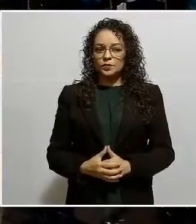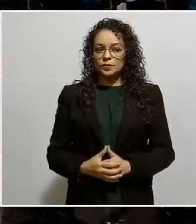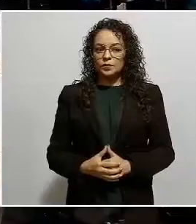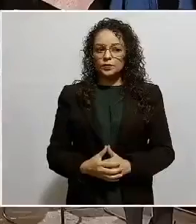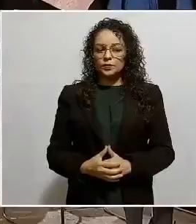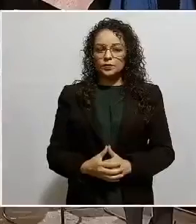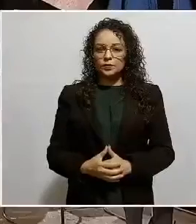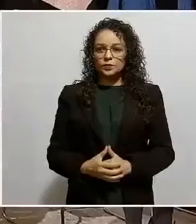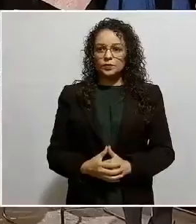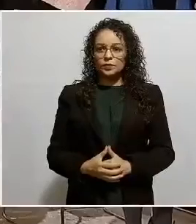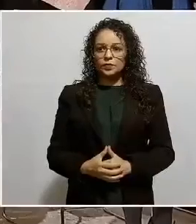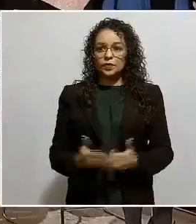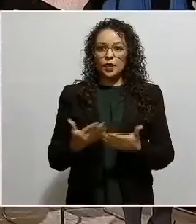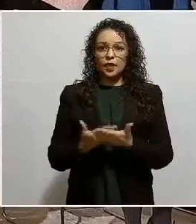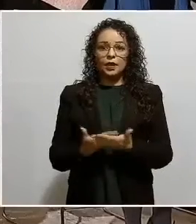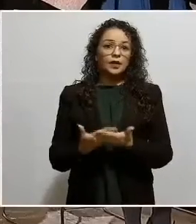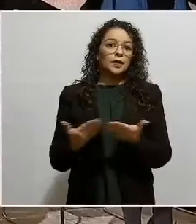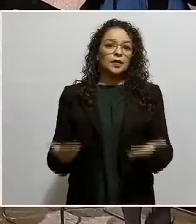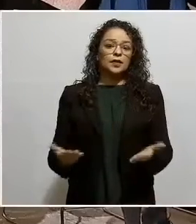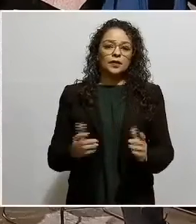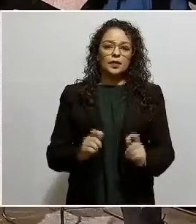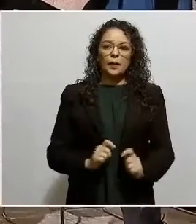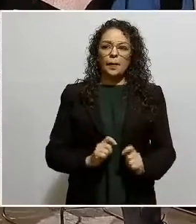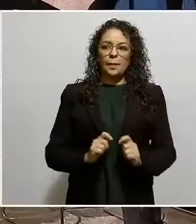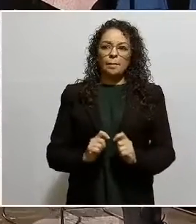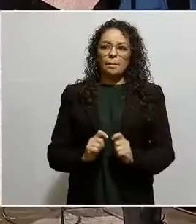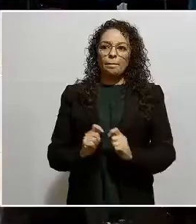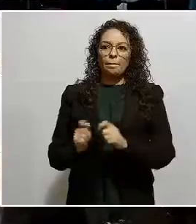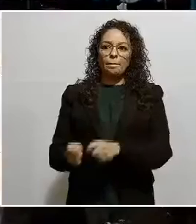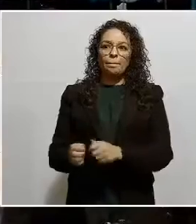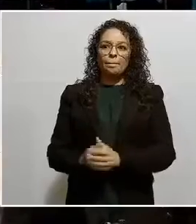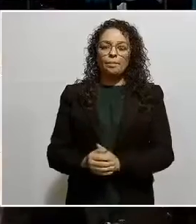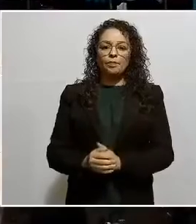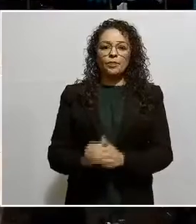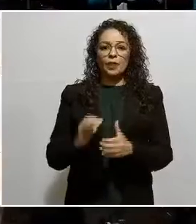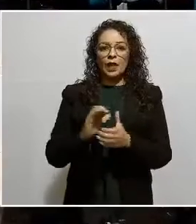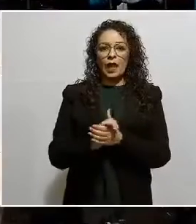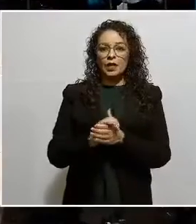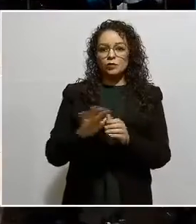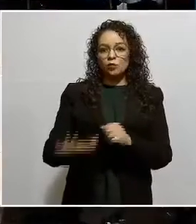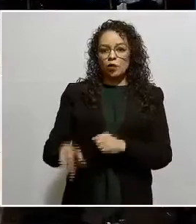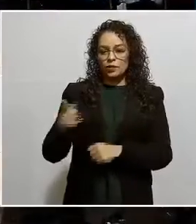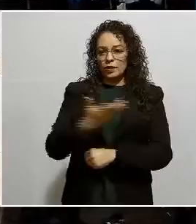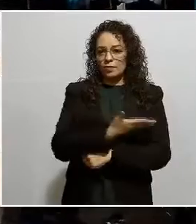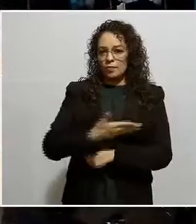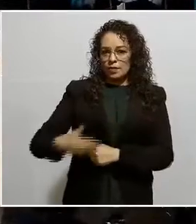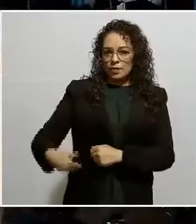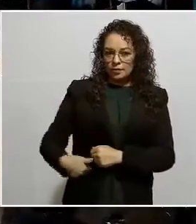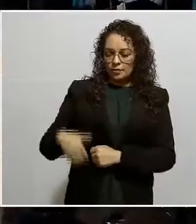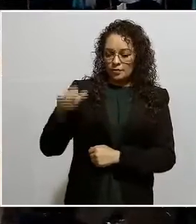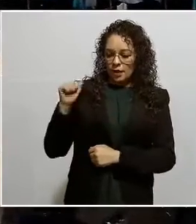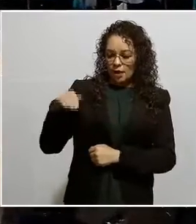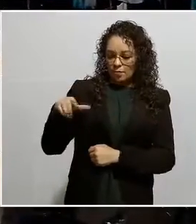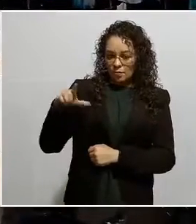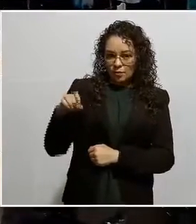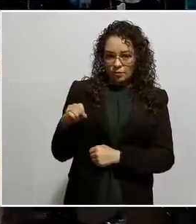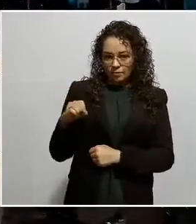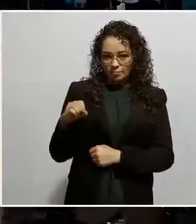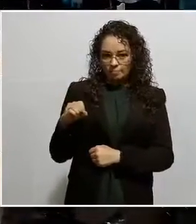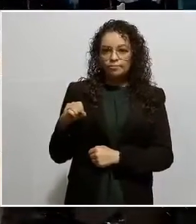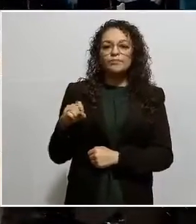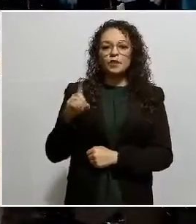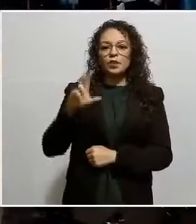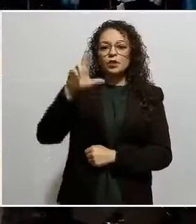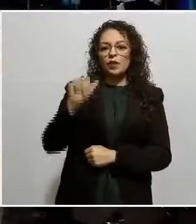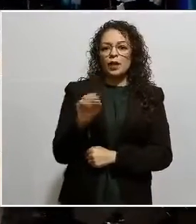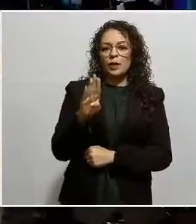A continuación, le solicitamos a la esposa del presidente de los Estados Unidos Mexicanos, doctora